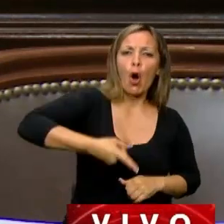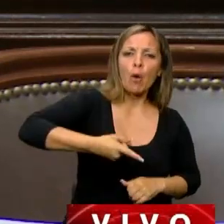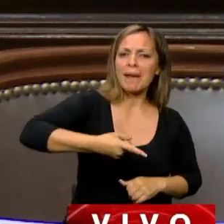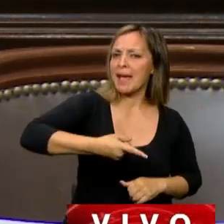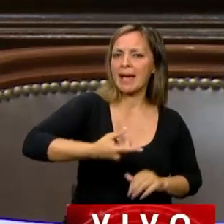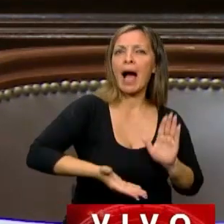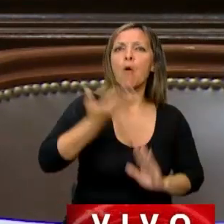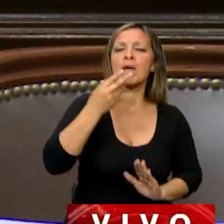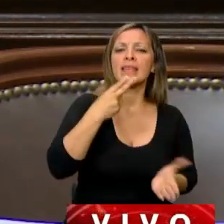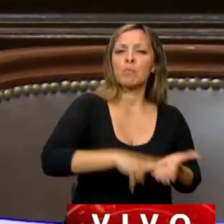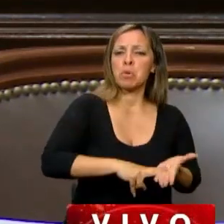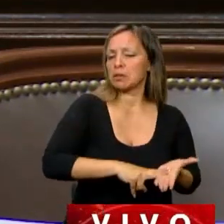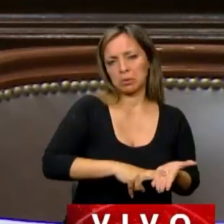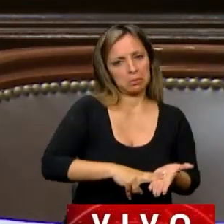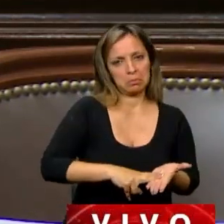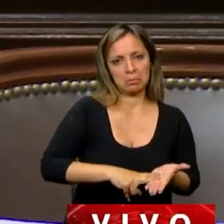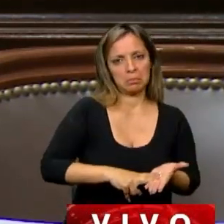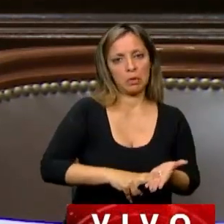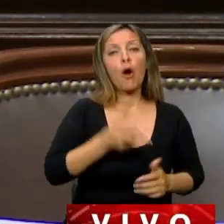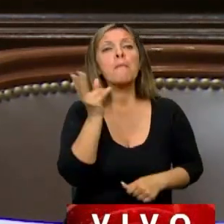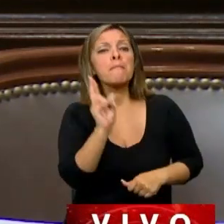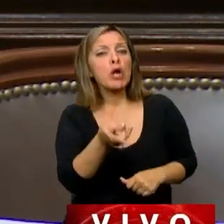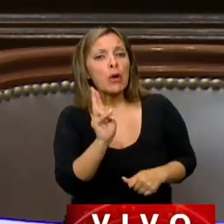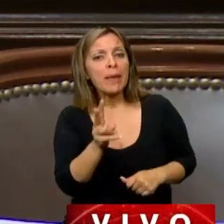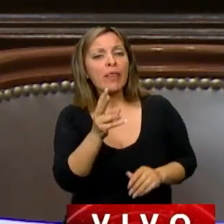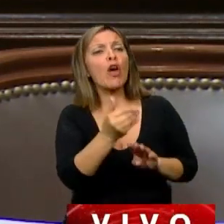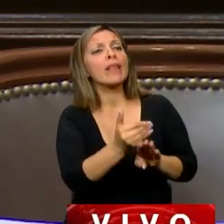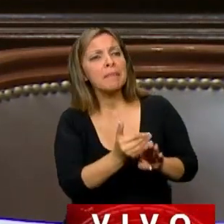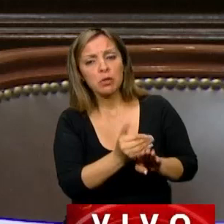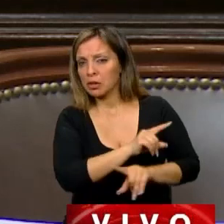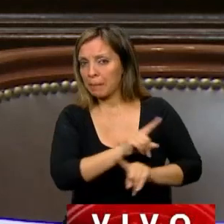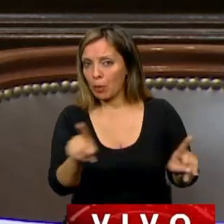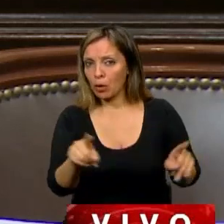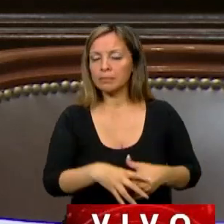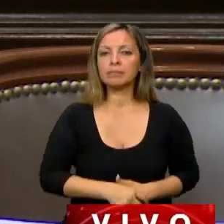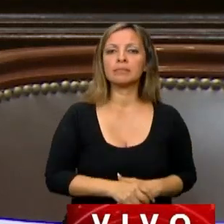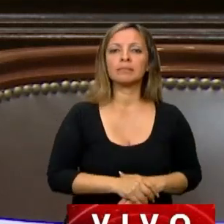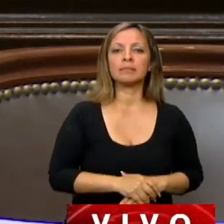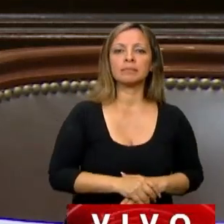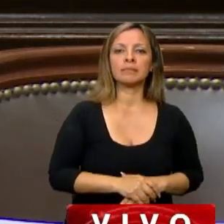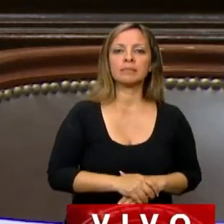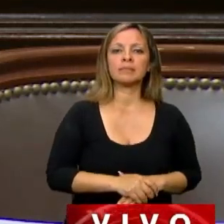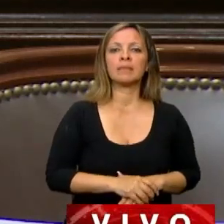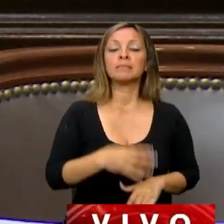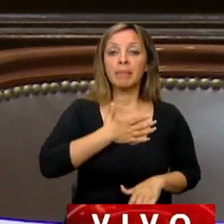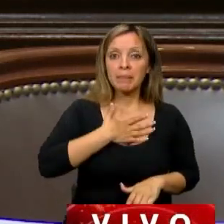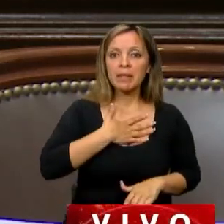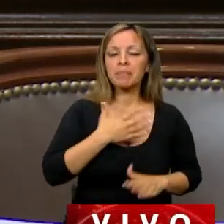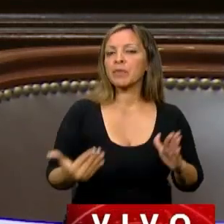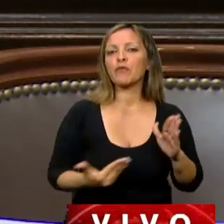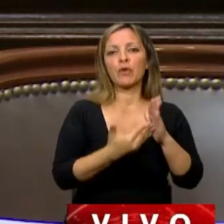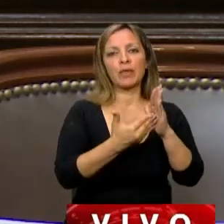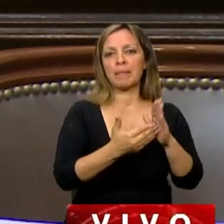a aumentar impuestos ni tampoco prohíbe la disminución de los mismos. Y sí creo que es fundamental la